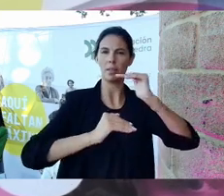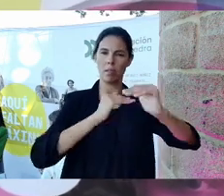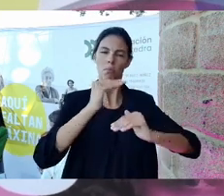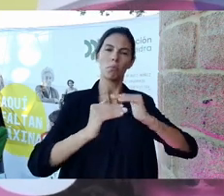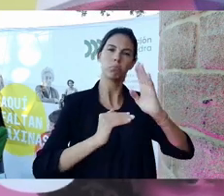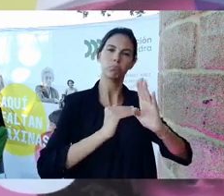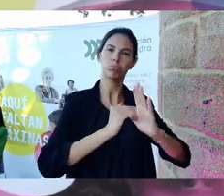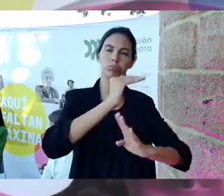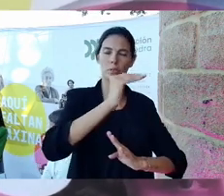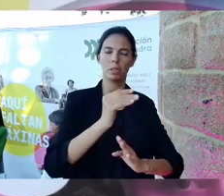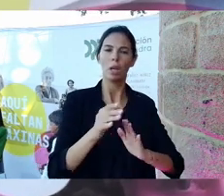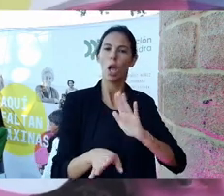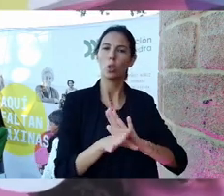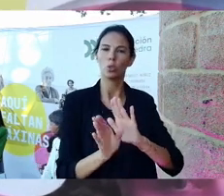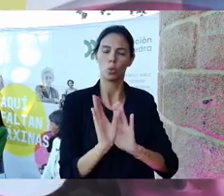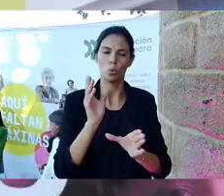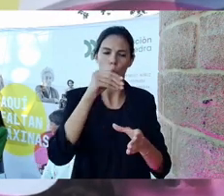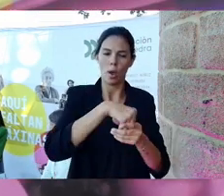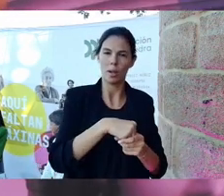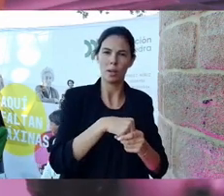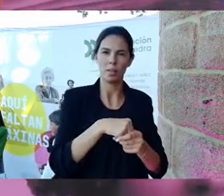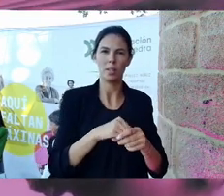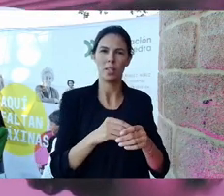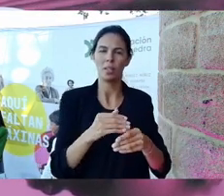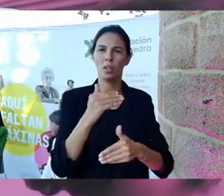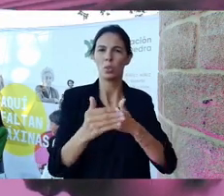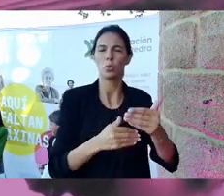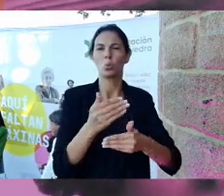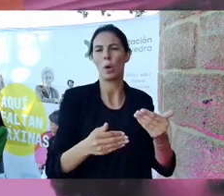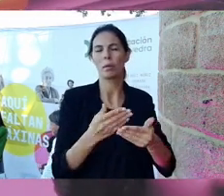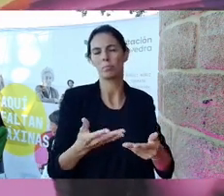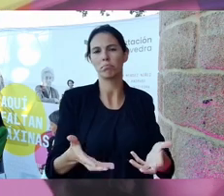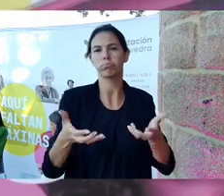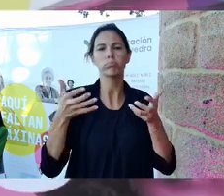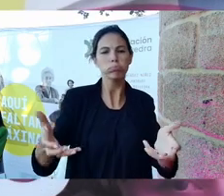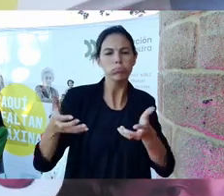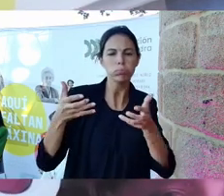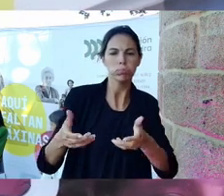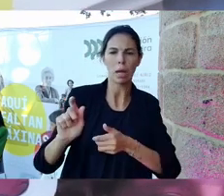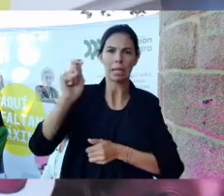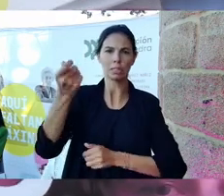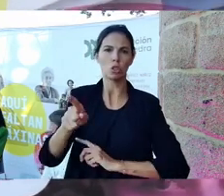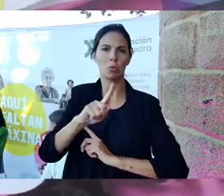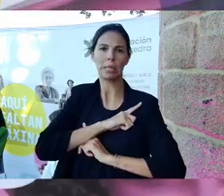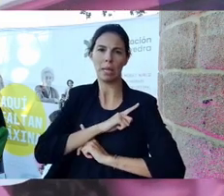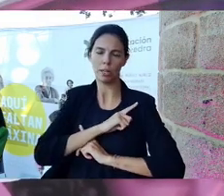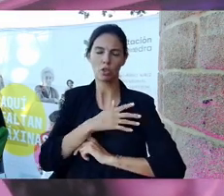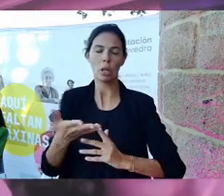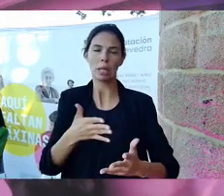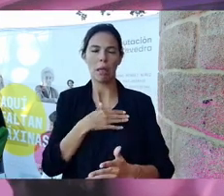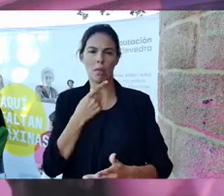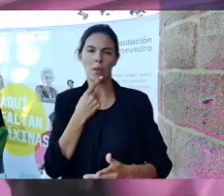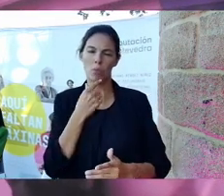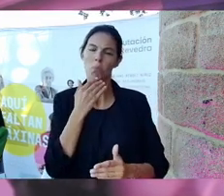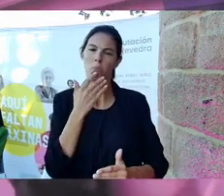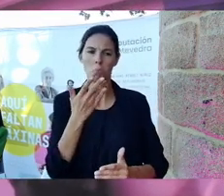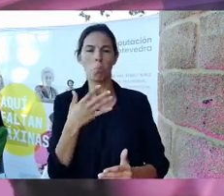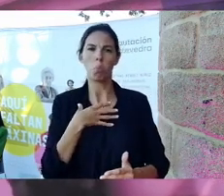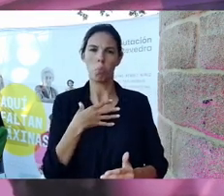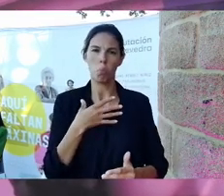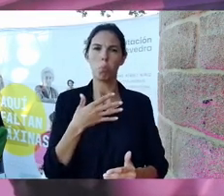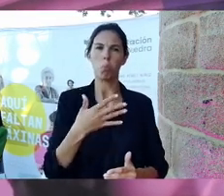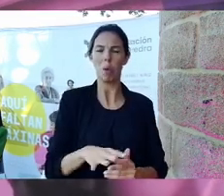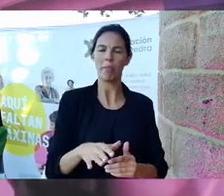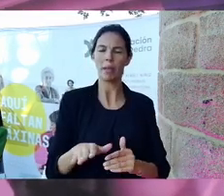asciende y continúa estando inmerso en continuas victorias militares. Y por tanto esto lo sitúa en una